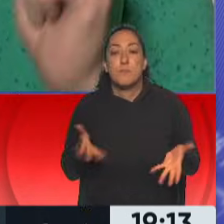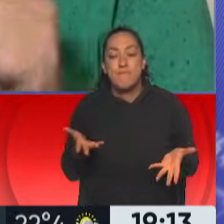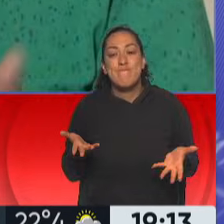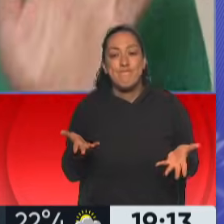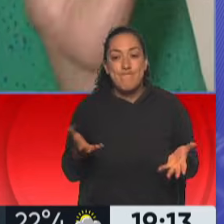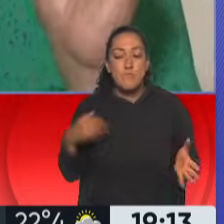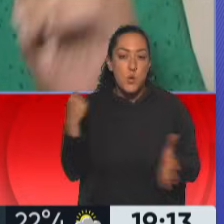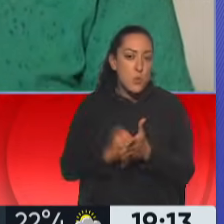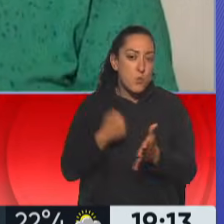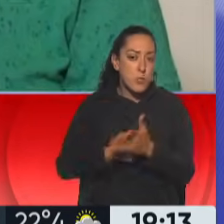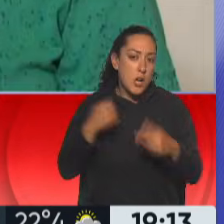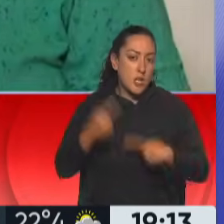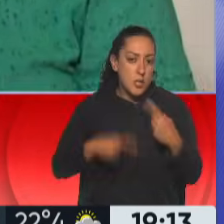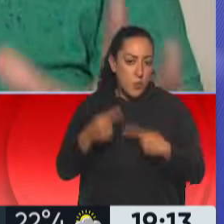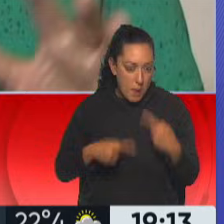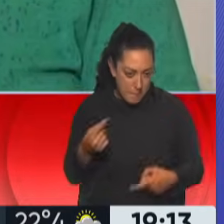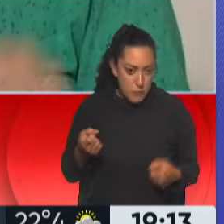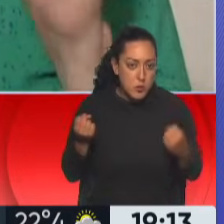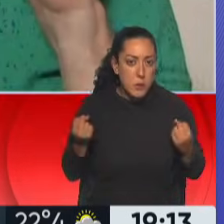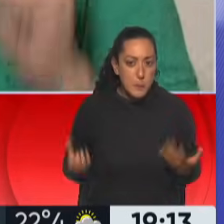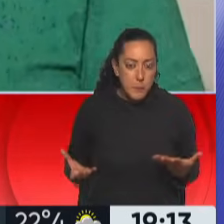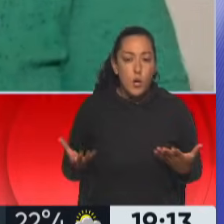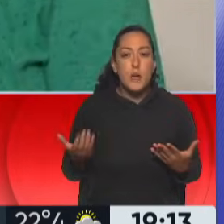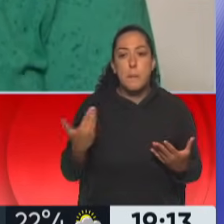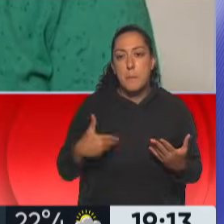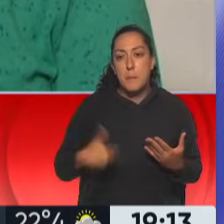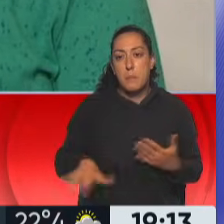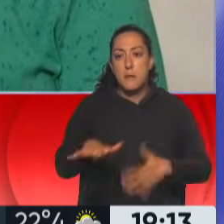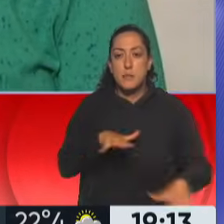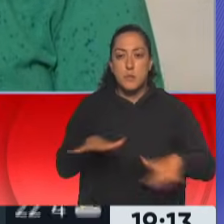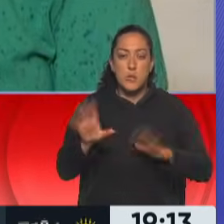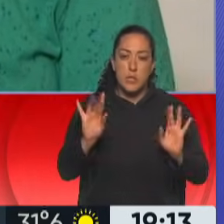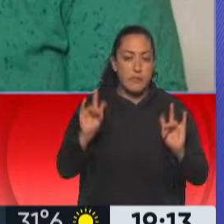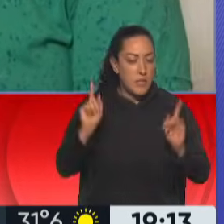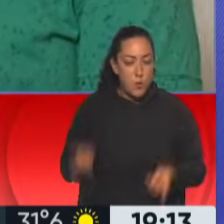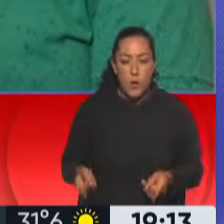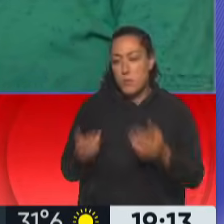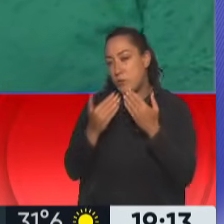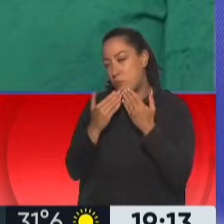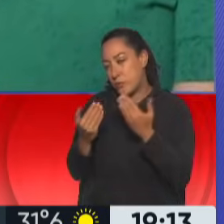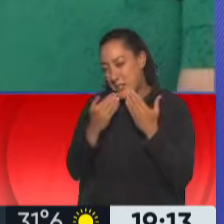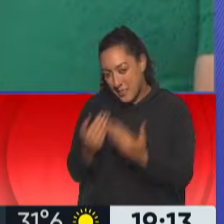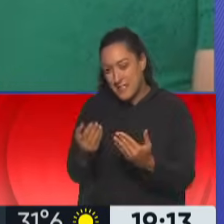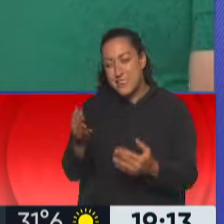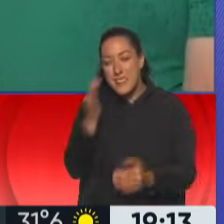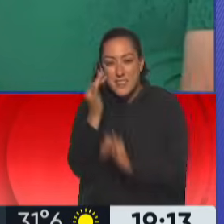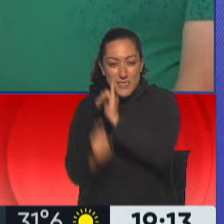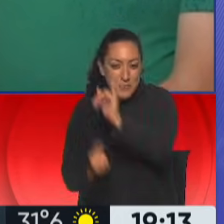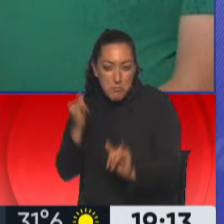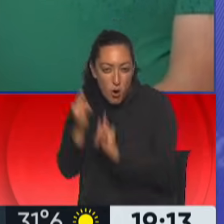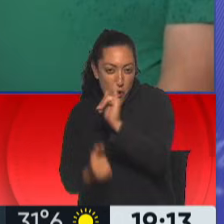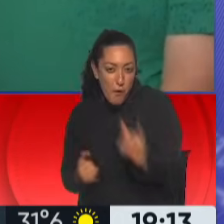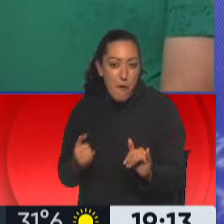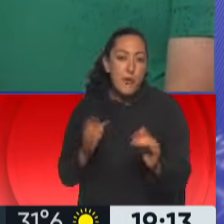vamos a seguir luchando, pero porque lo que nos viene es difícil. Muy bien, muchísimas gracias, Diego González, por su testimonio en